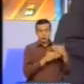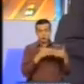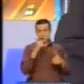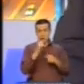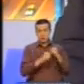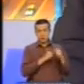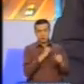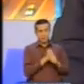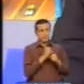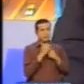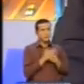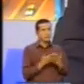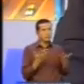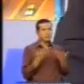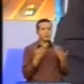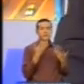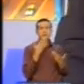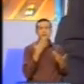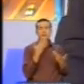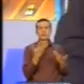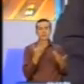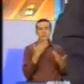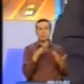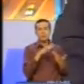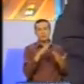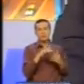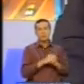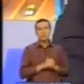años fundamentalmente ha estado por